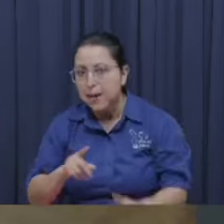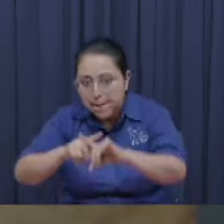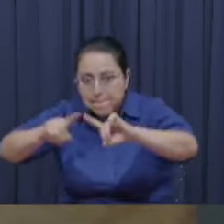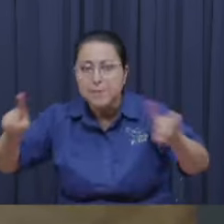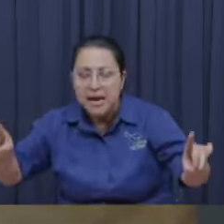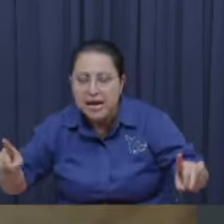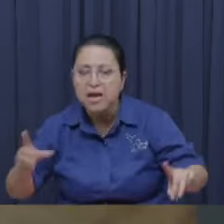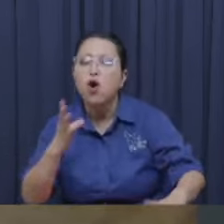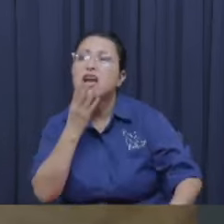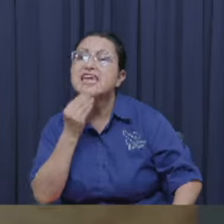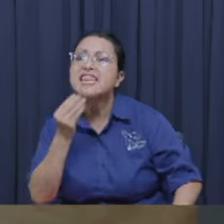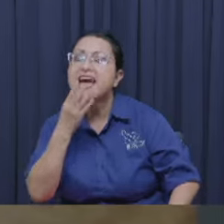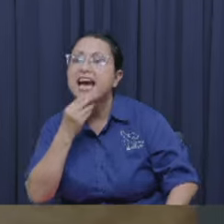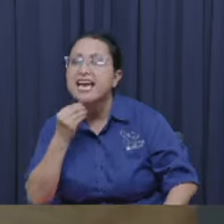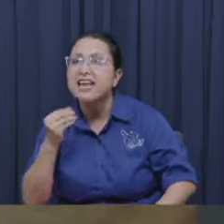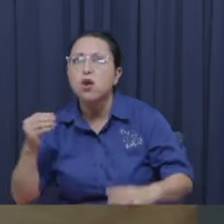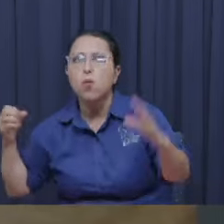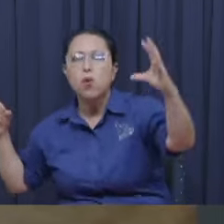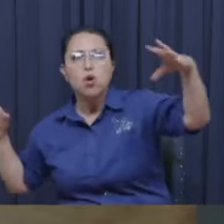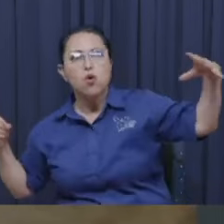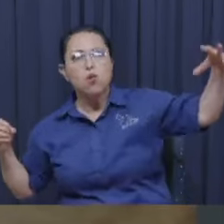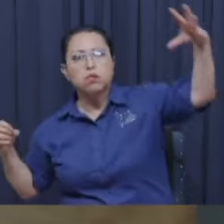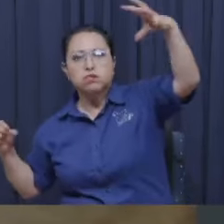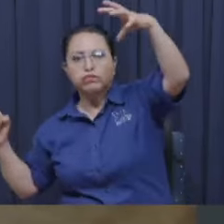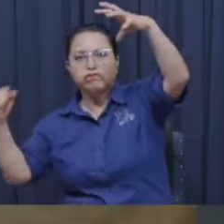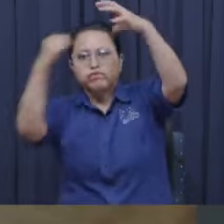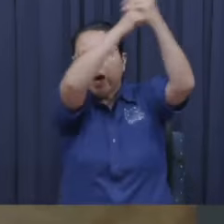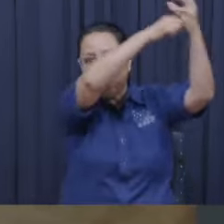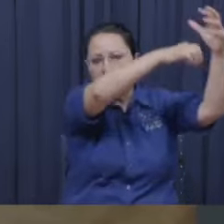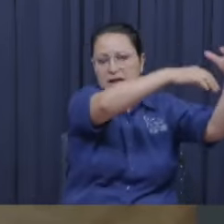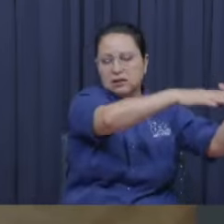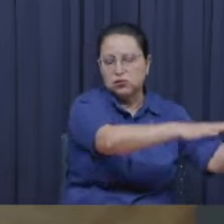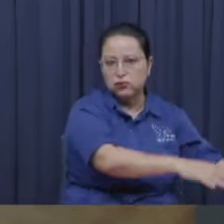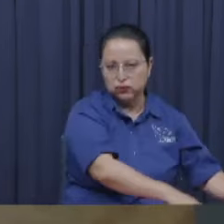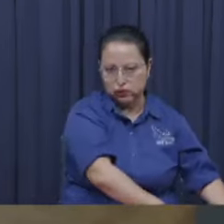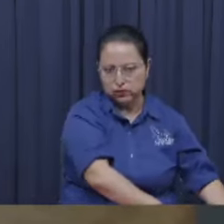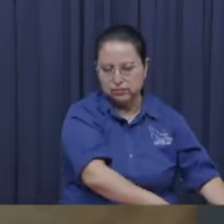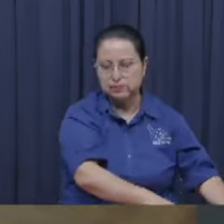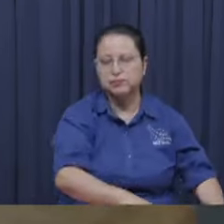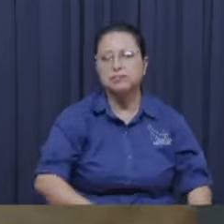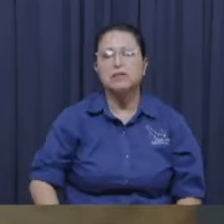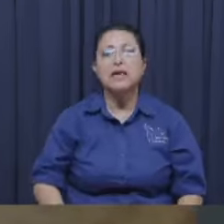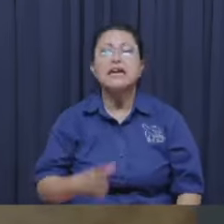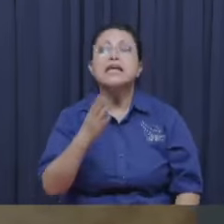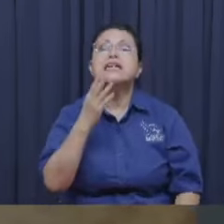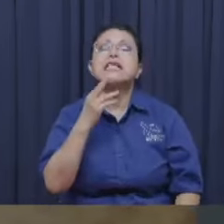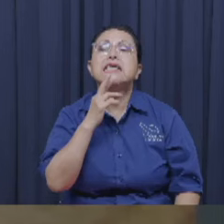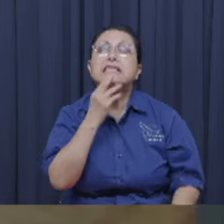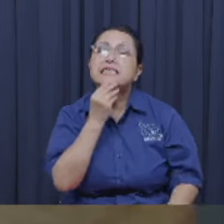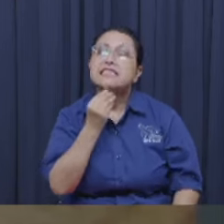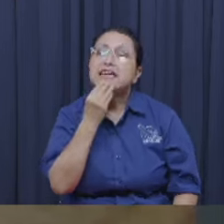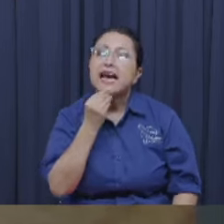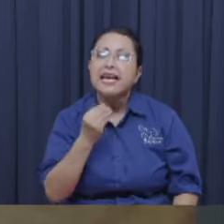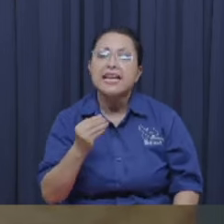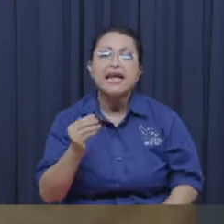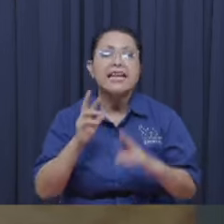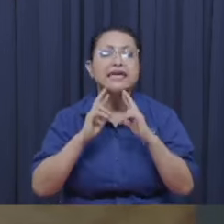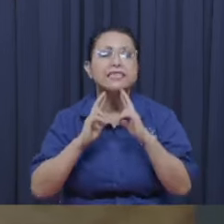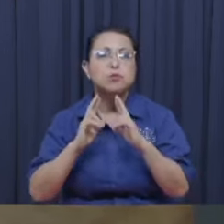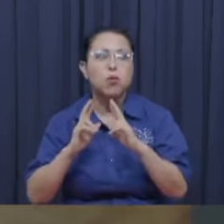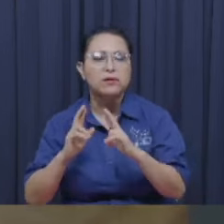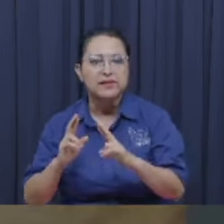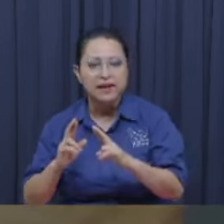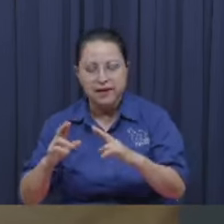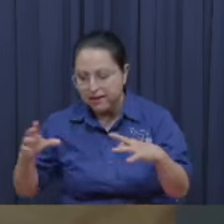interceptados y que se espera que Israel responda. ¿Y cómo va a responder? Que Netanyahu está con sus